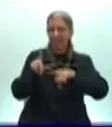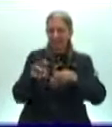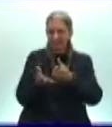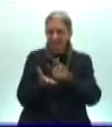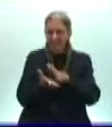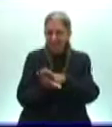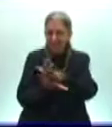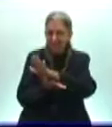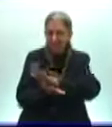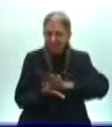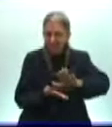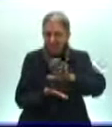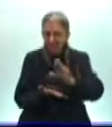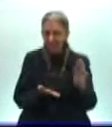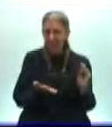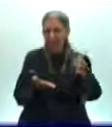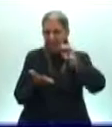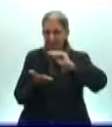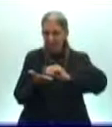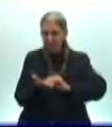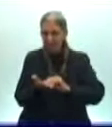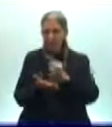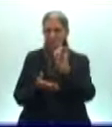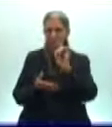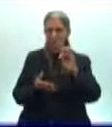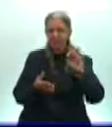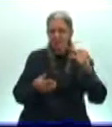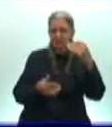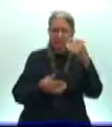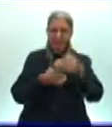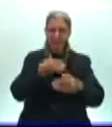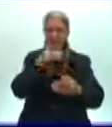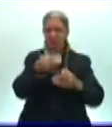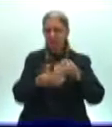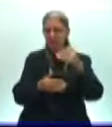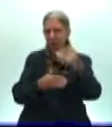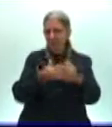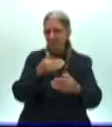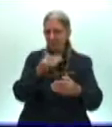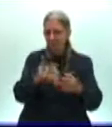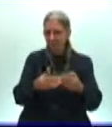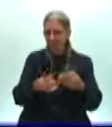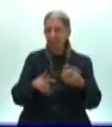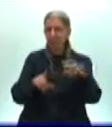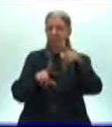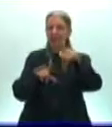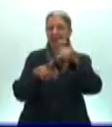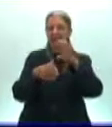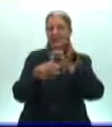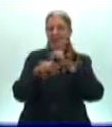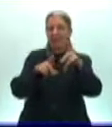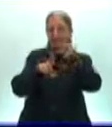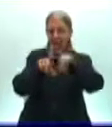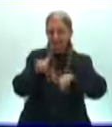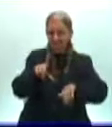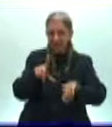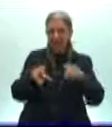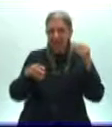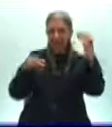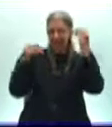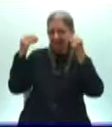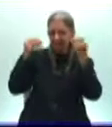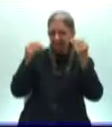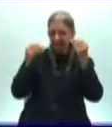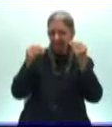aplicación, pero hoy aquí la idea es que analicemos cuál es el proceder que vamos a